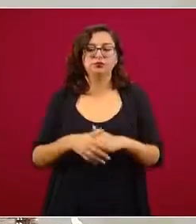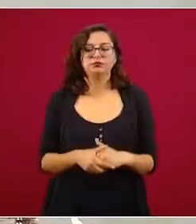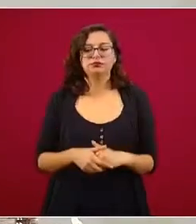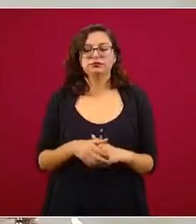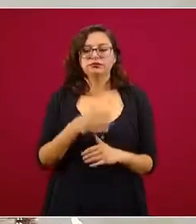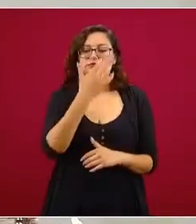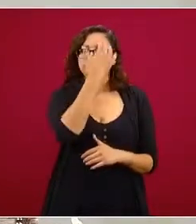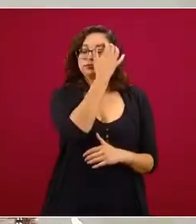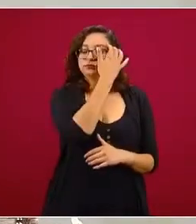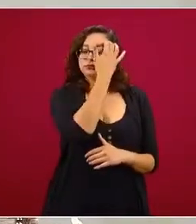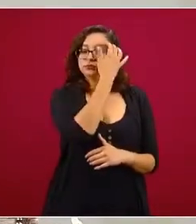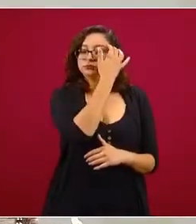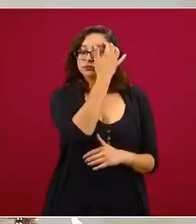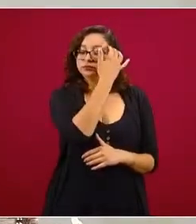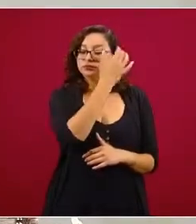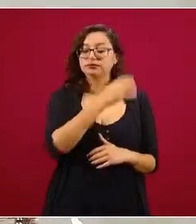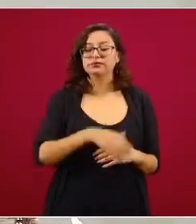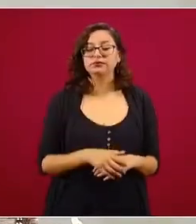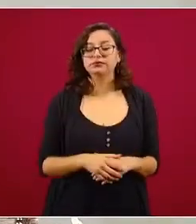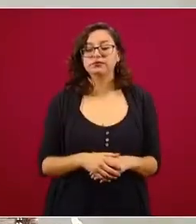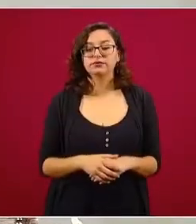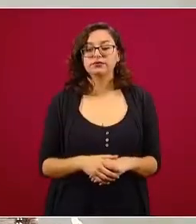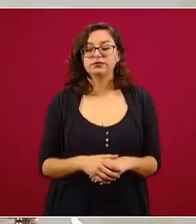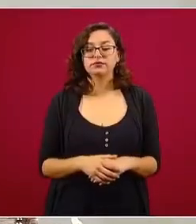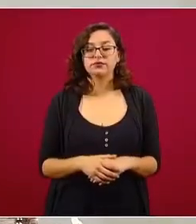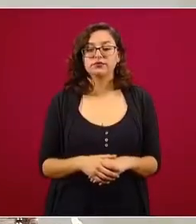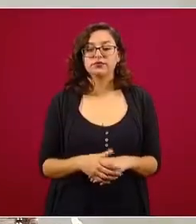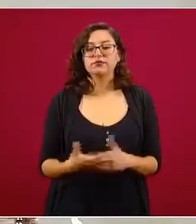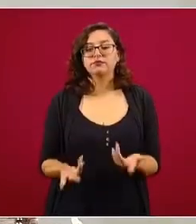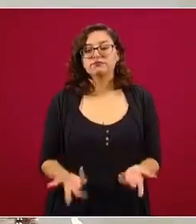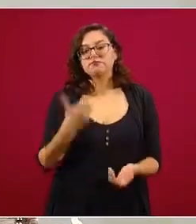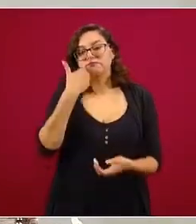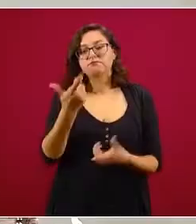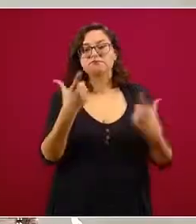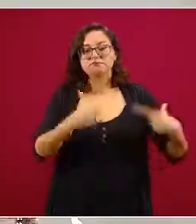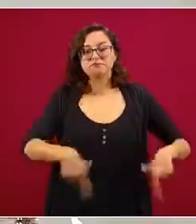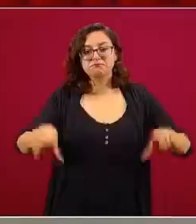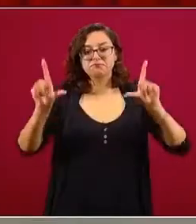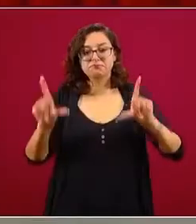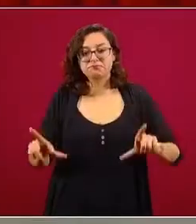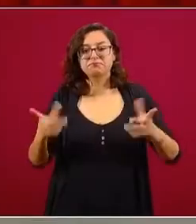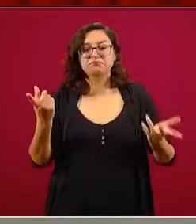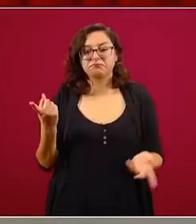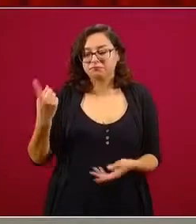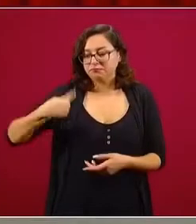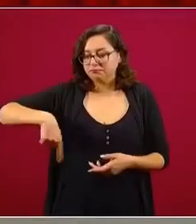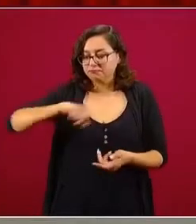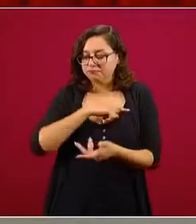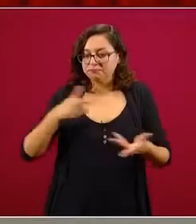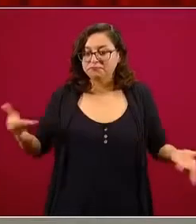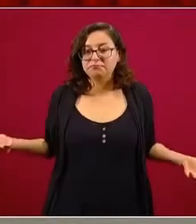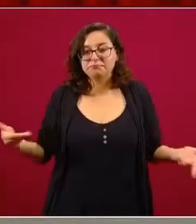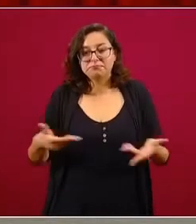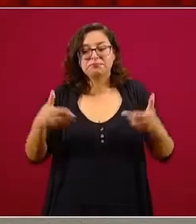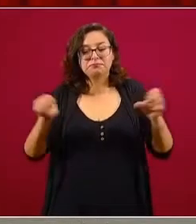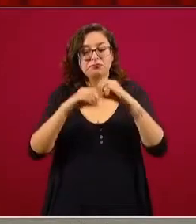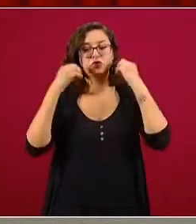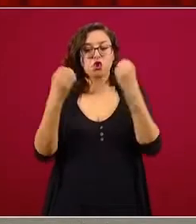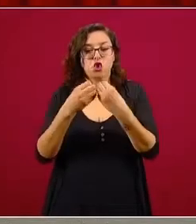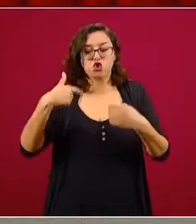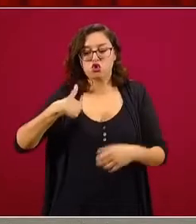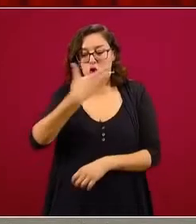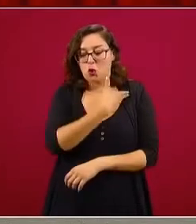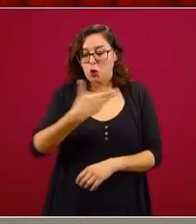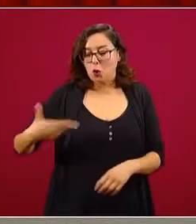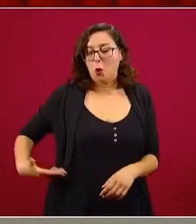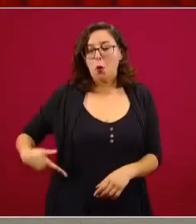Tenemos una presentación en donde nos presentamos como organización. Yo soy presidenta electa